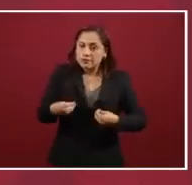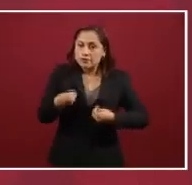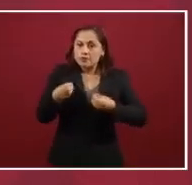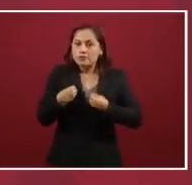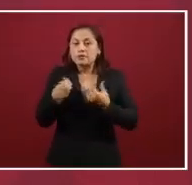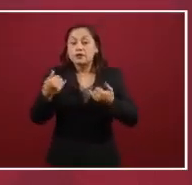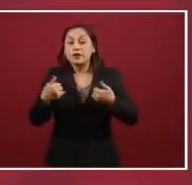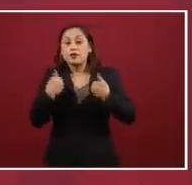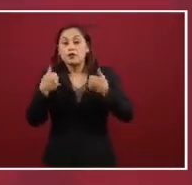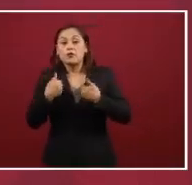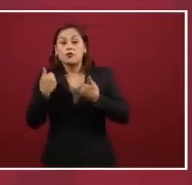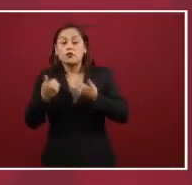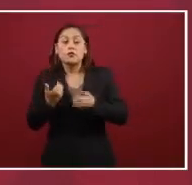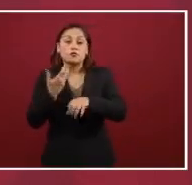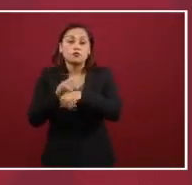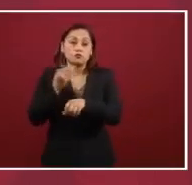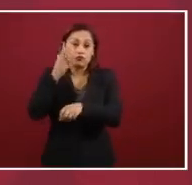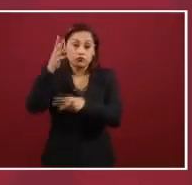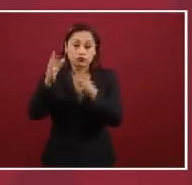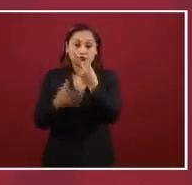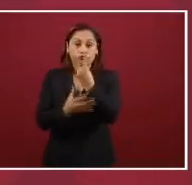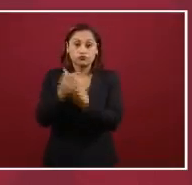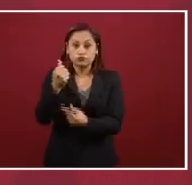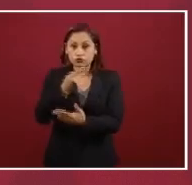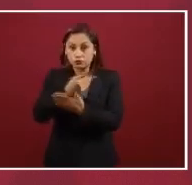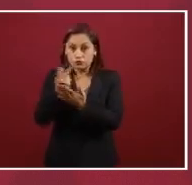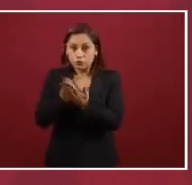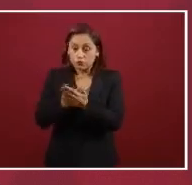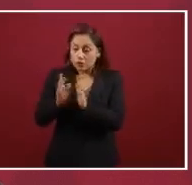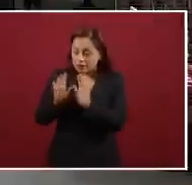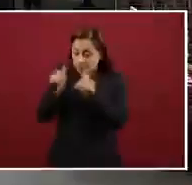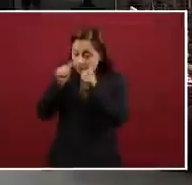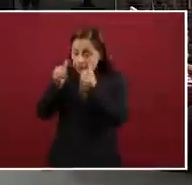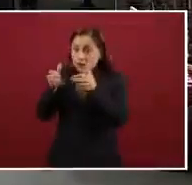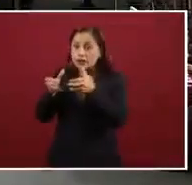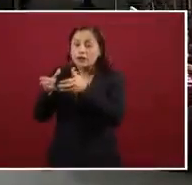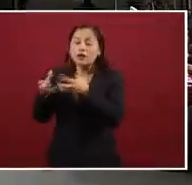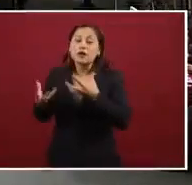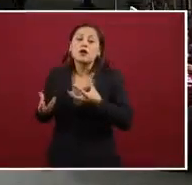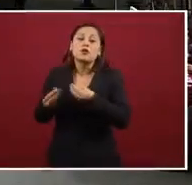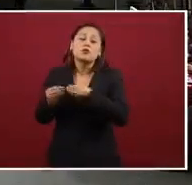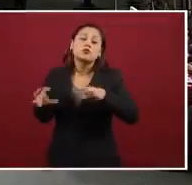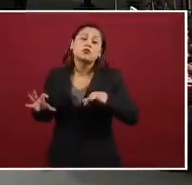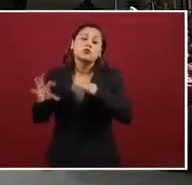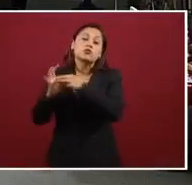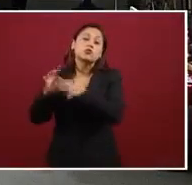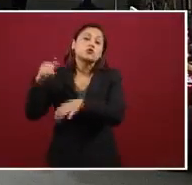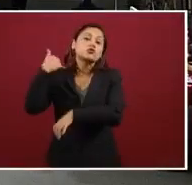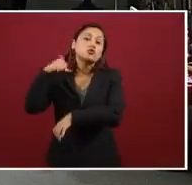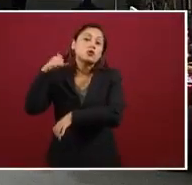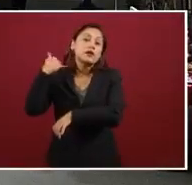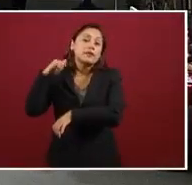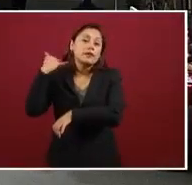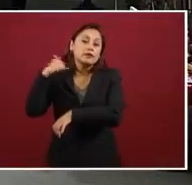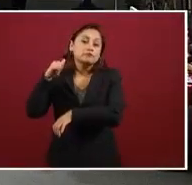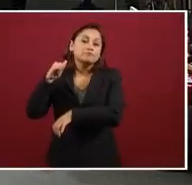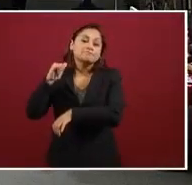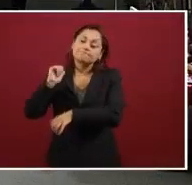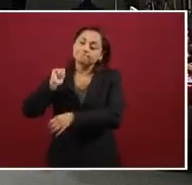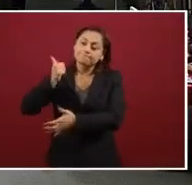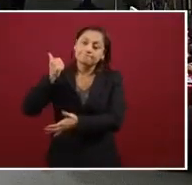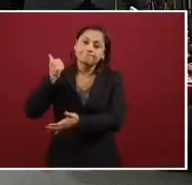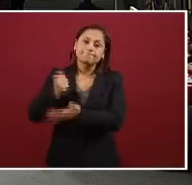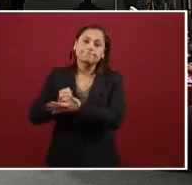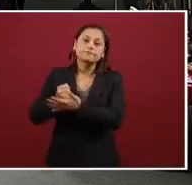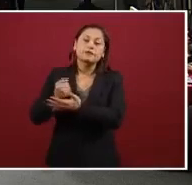por el denominado Fondo Yucatán, aprobado por todos los partidos políticos el año